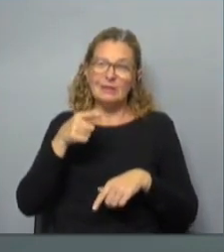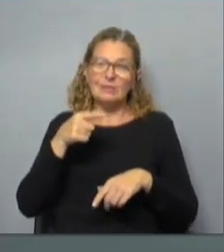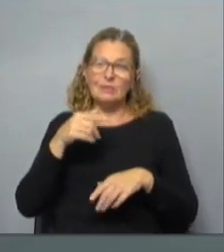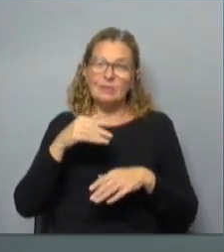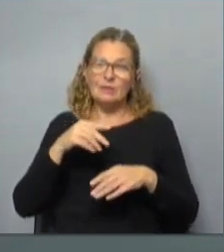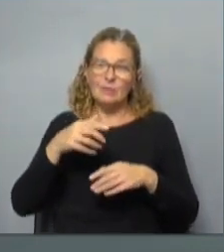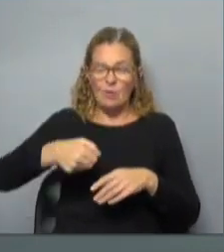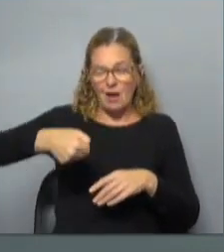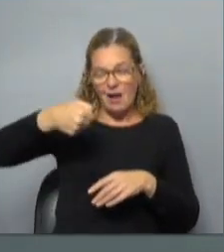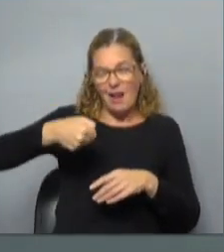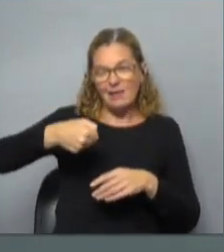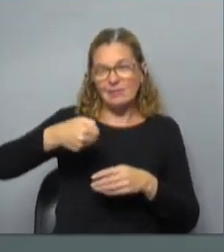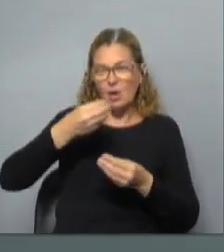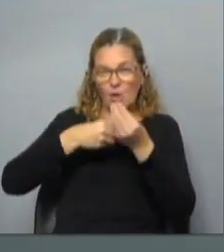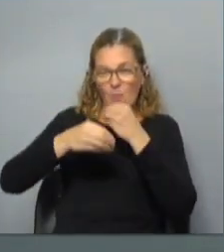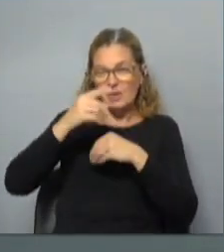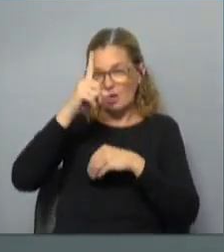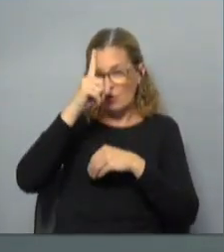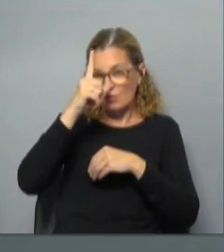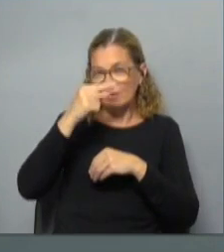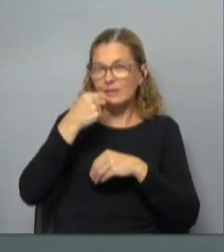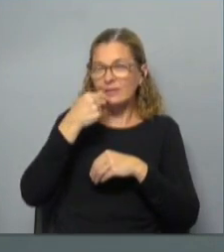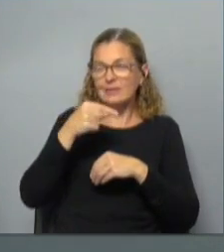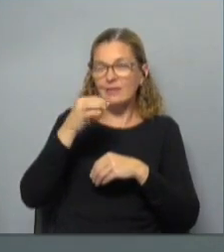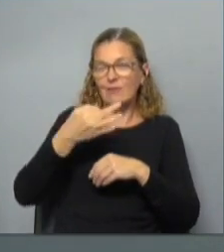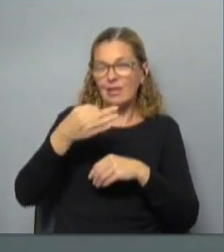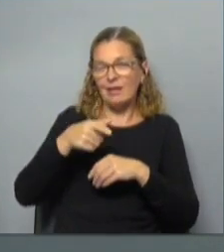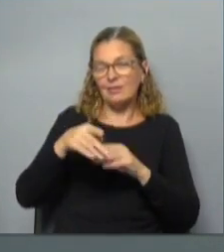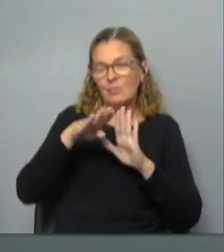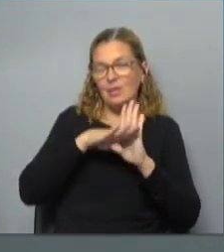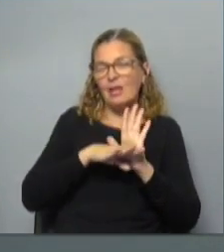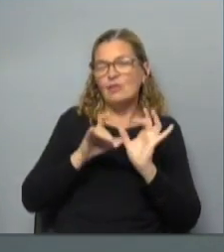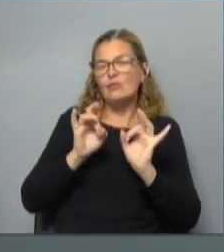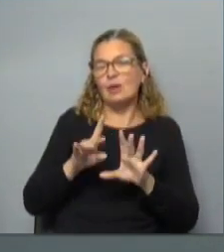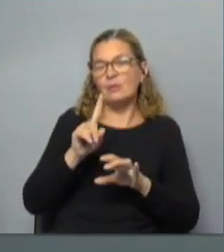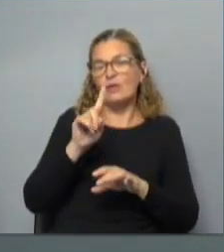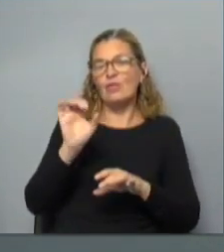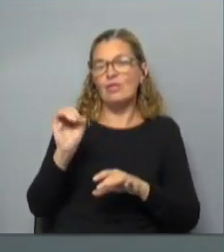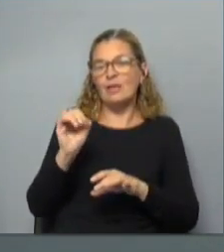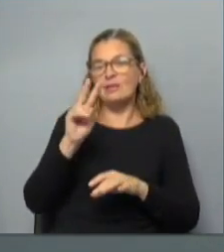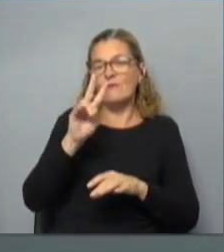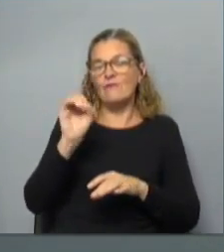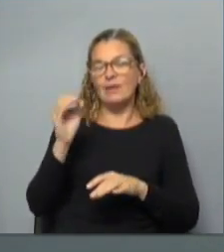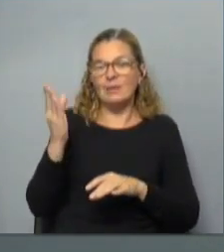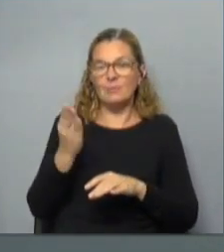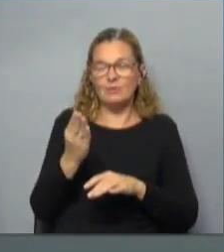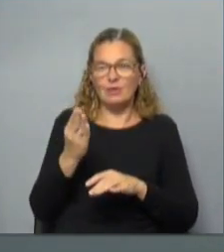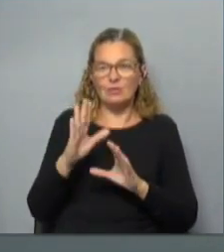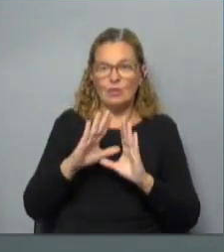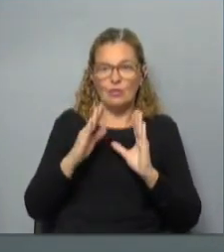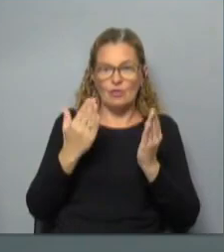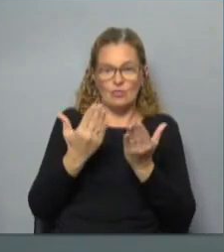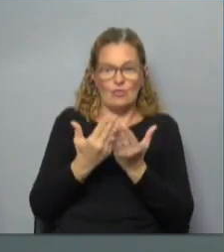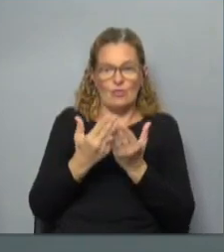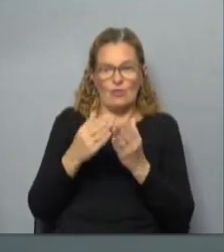de canastas de emergencia hasta julio sostiene que en realidad esa medida abarca sólo a entre un 10 y un 20 por ciento del universo de